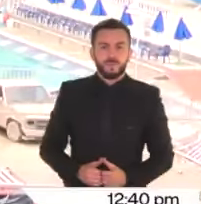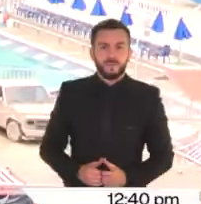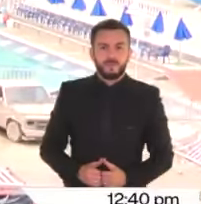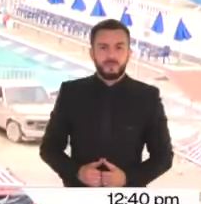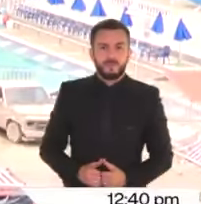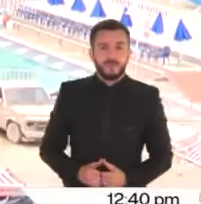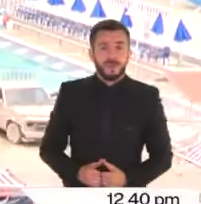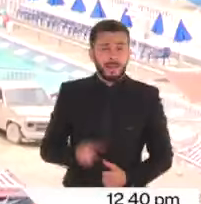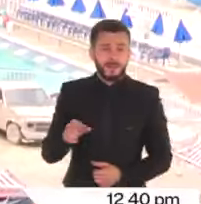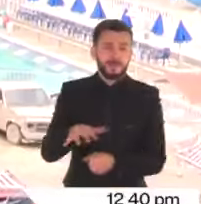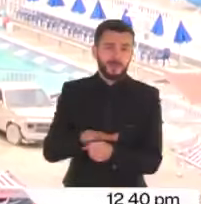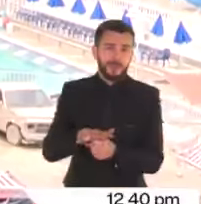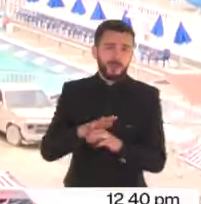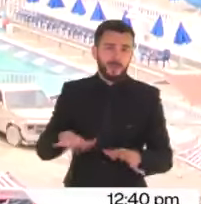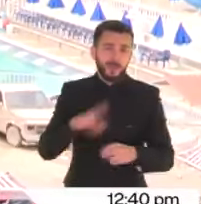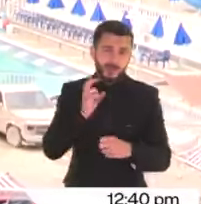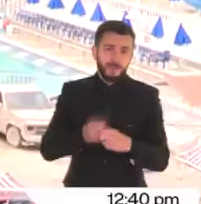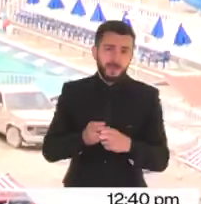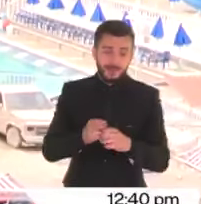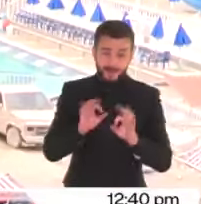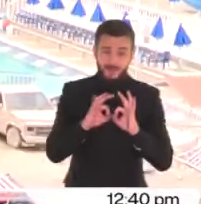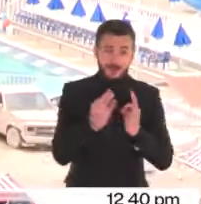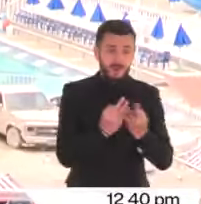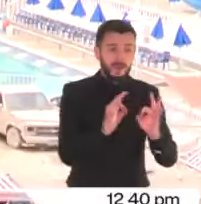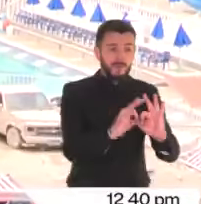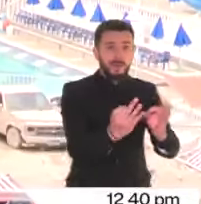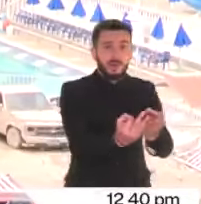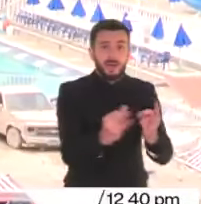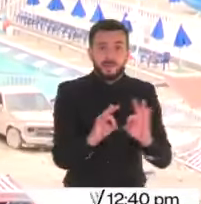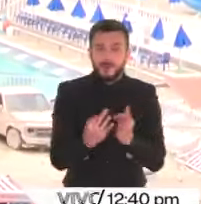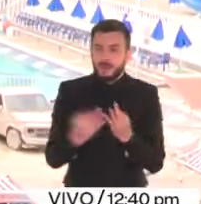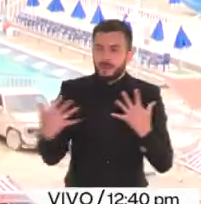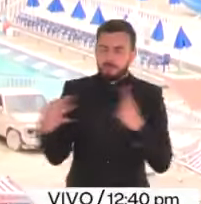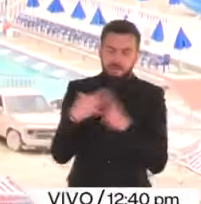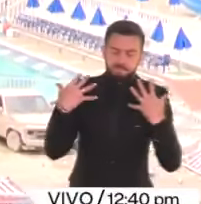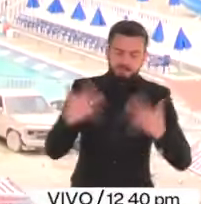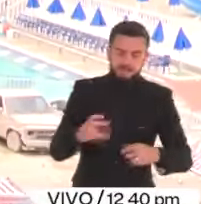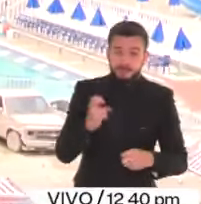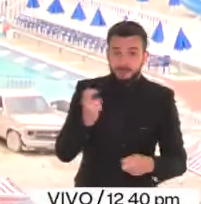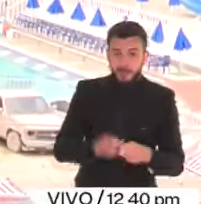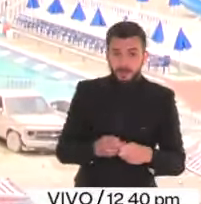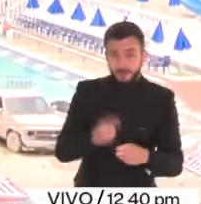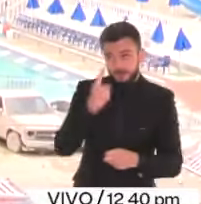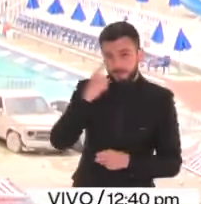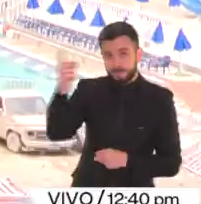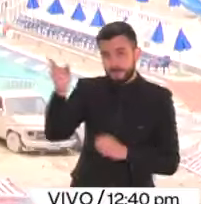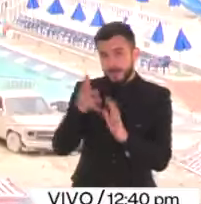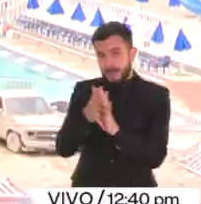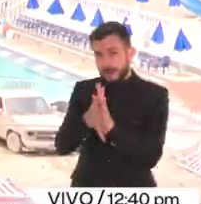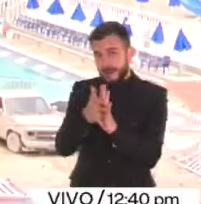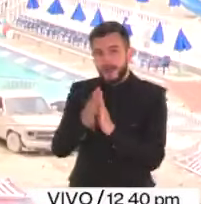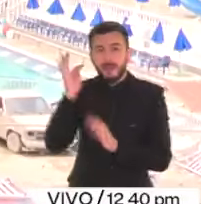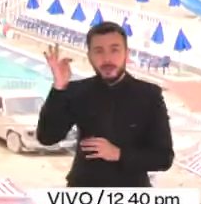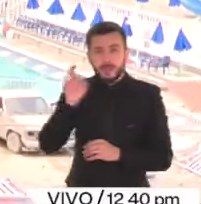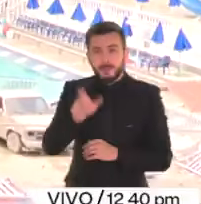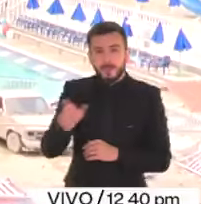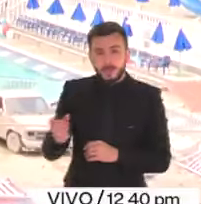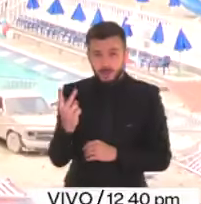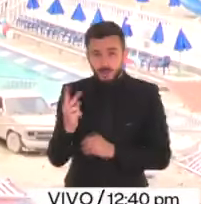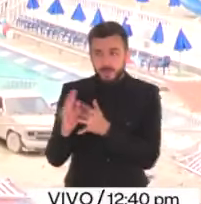Una compleja situación que viven pues las familias que resultaron afectadas, ya ustedes lo escucharon con los testimonios de estas personas,